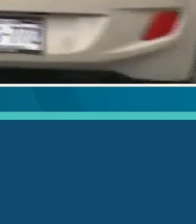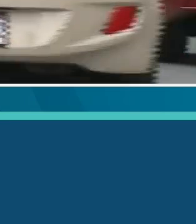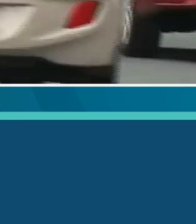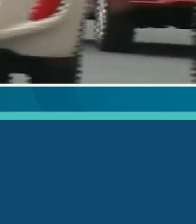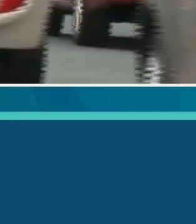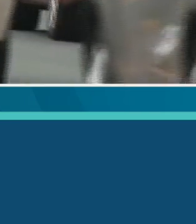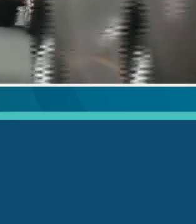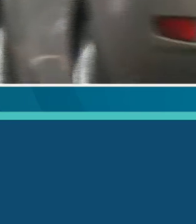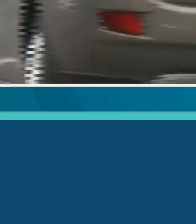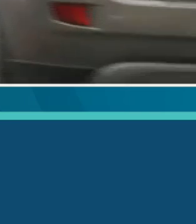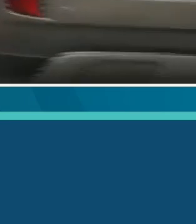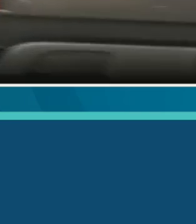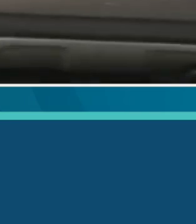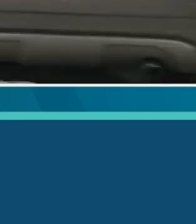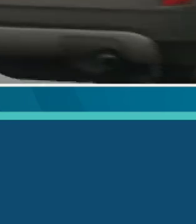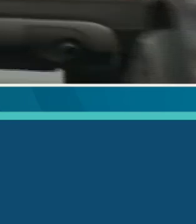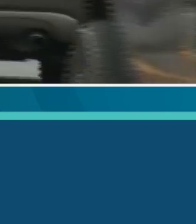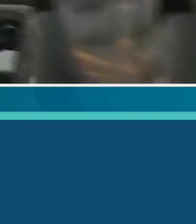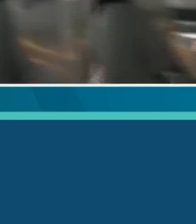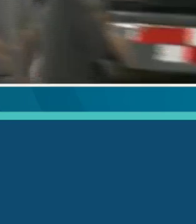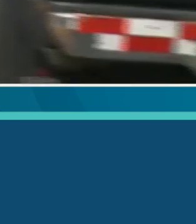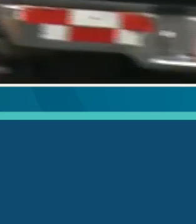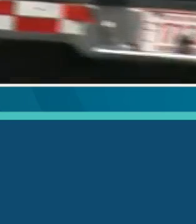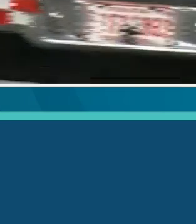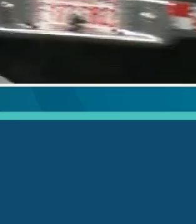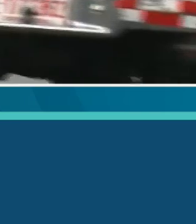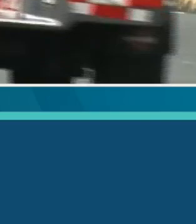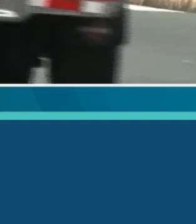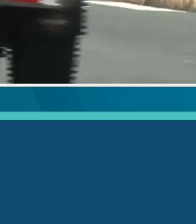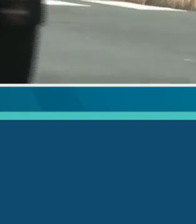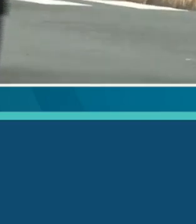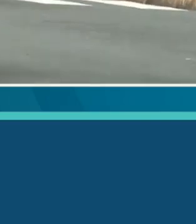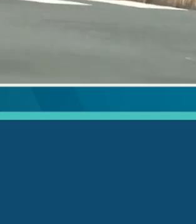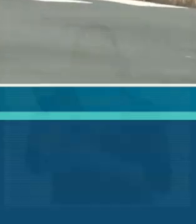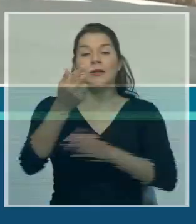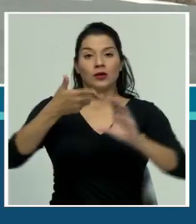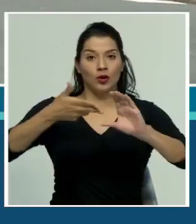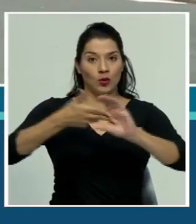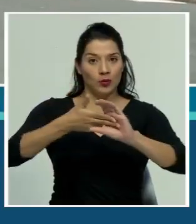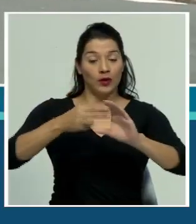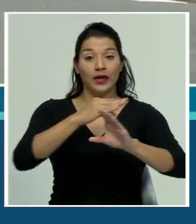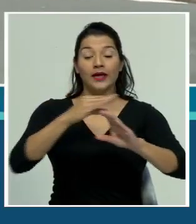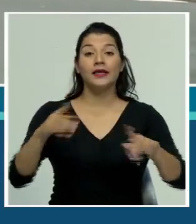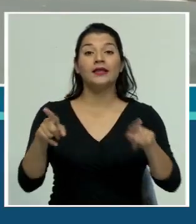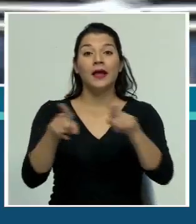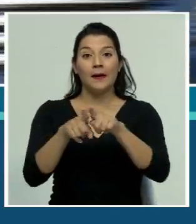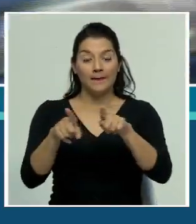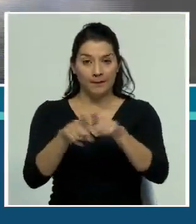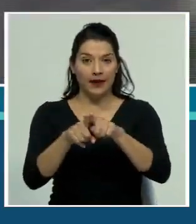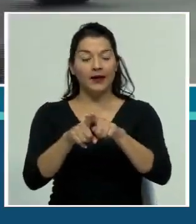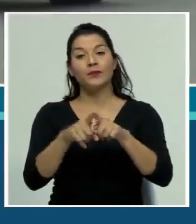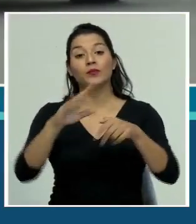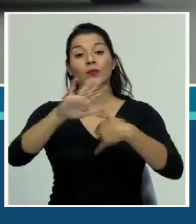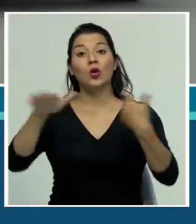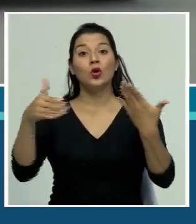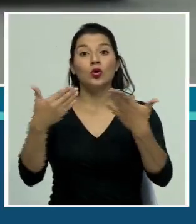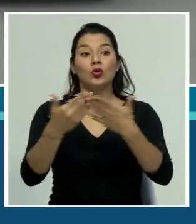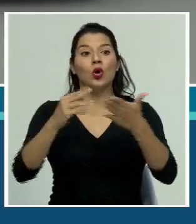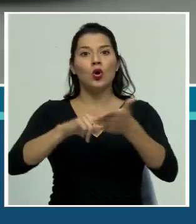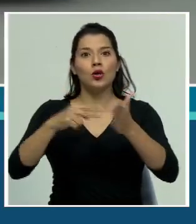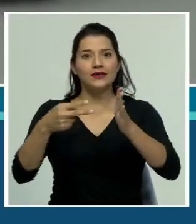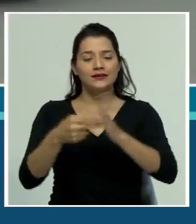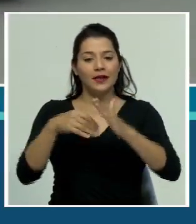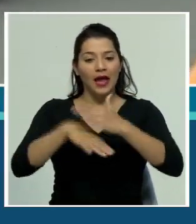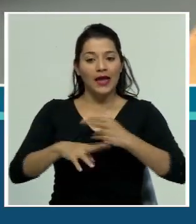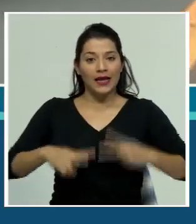aumento importante en el precio de los combustibles y también las implicaciones que ha tenido en el diario